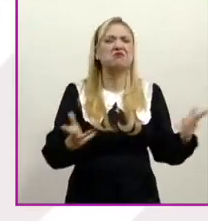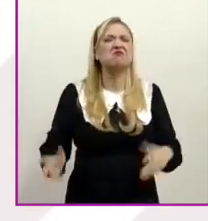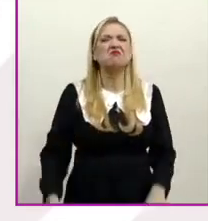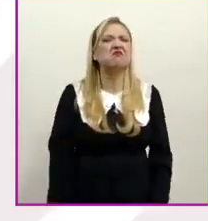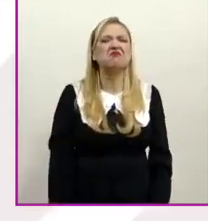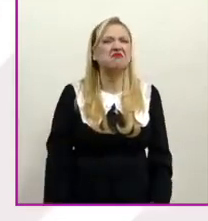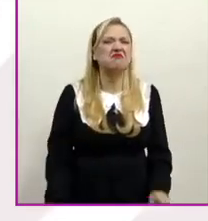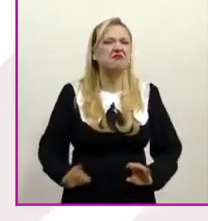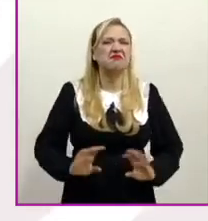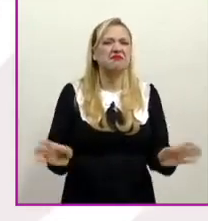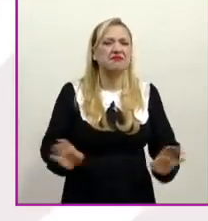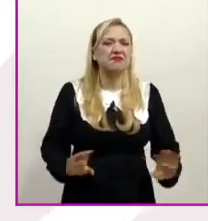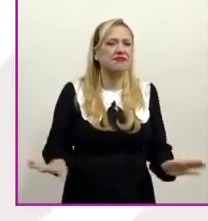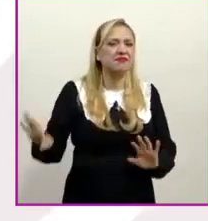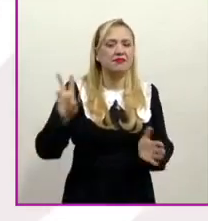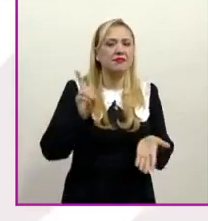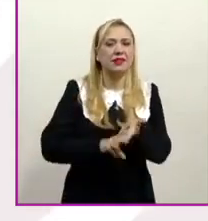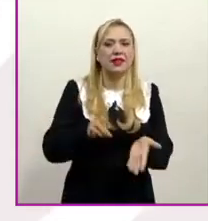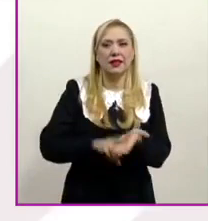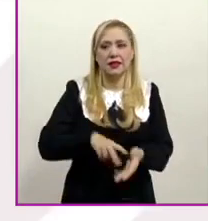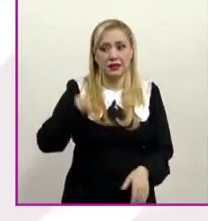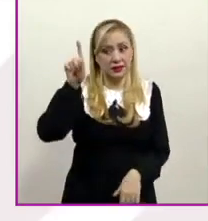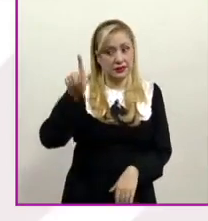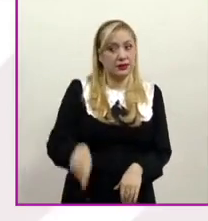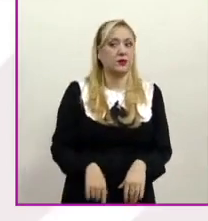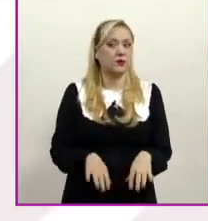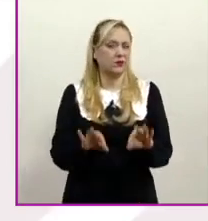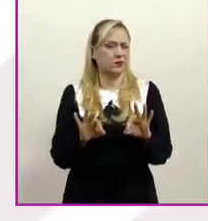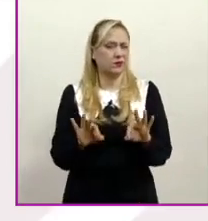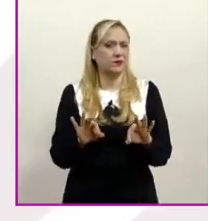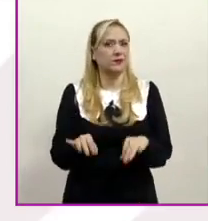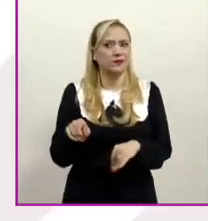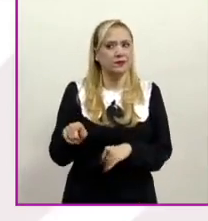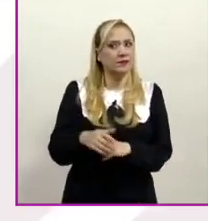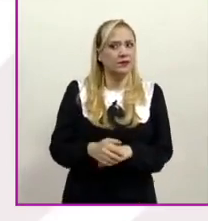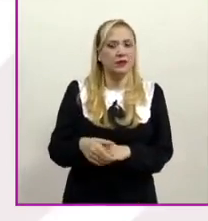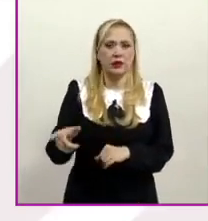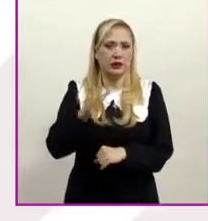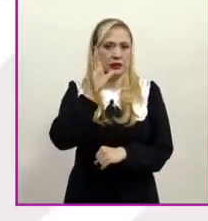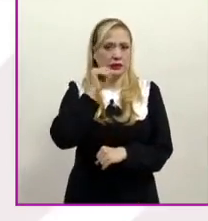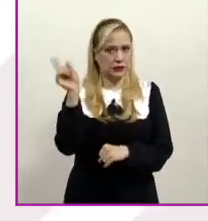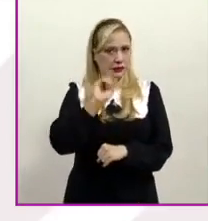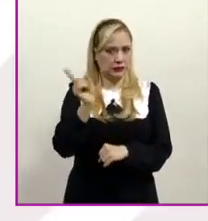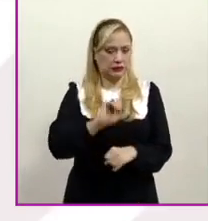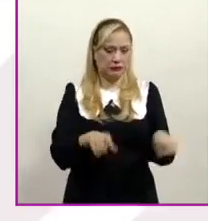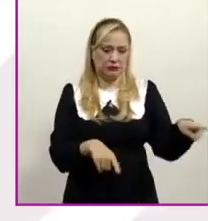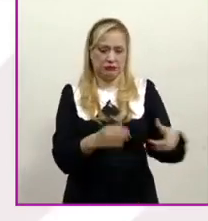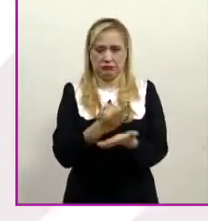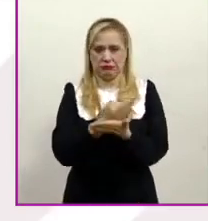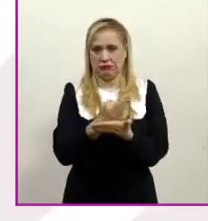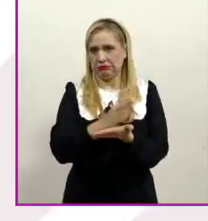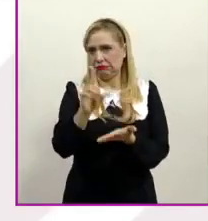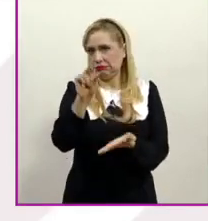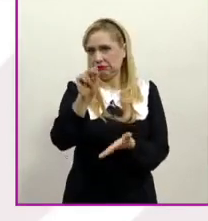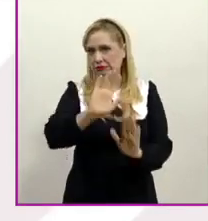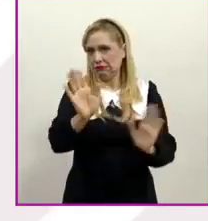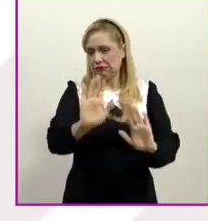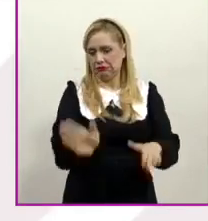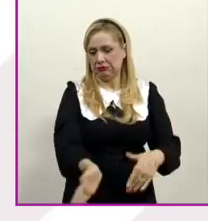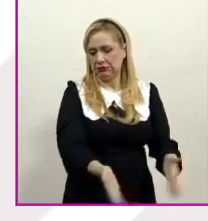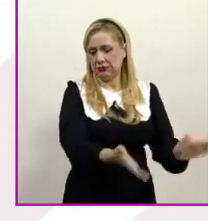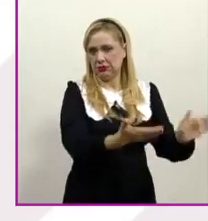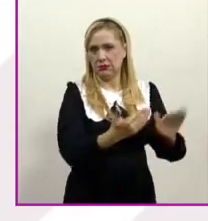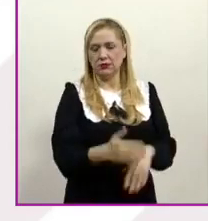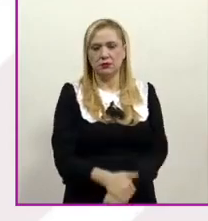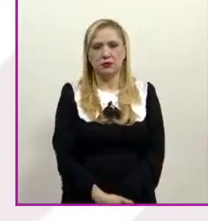etiquetas que le pusieron a la actriz para decir no, este tipo de personaje no lo puede interpretar ella, ¿no? Y eso,